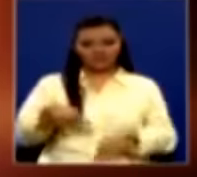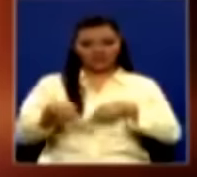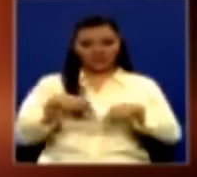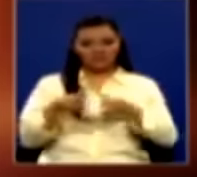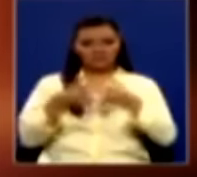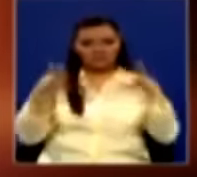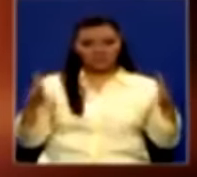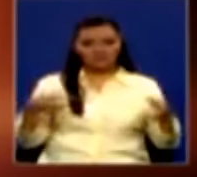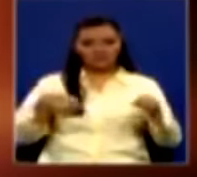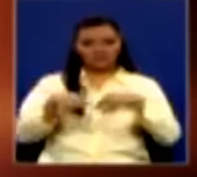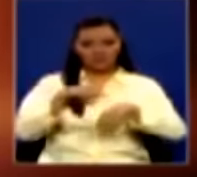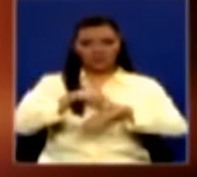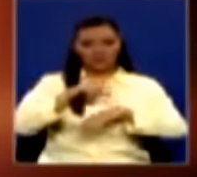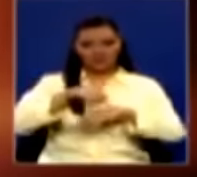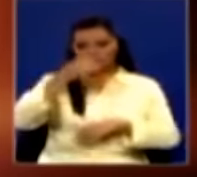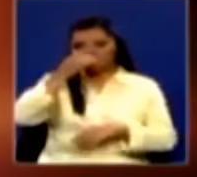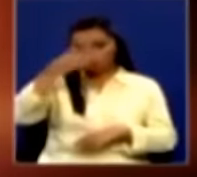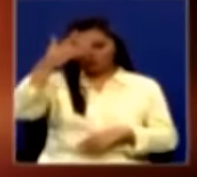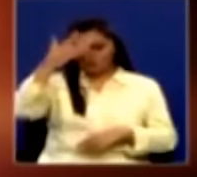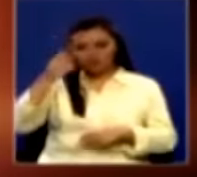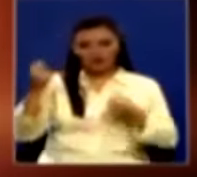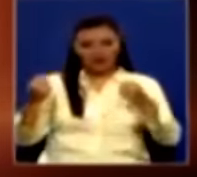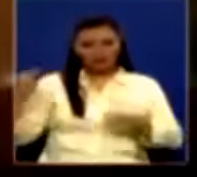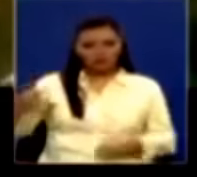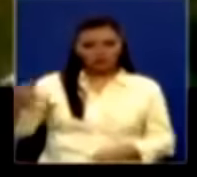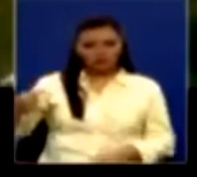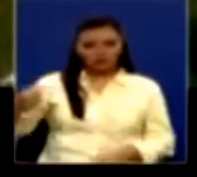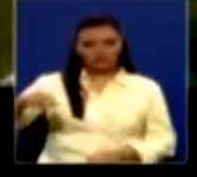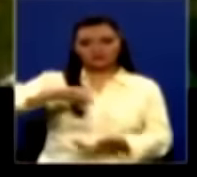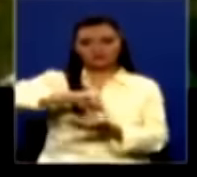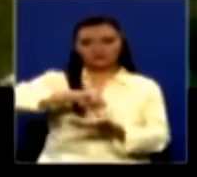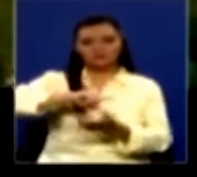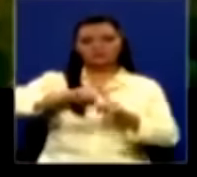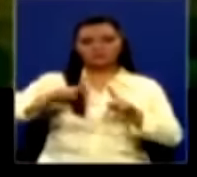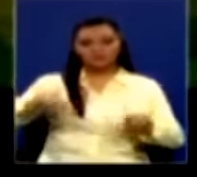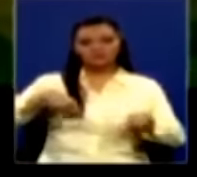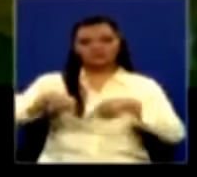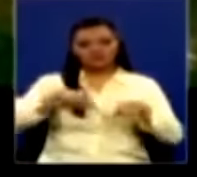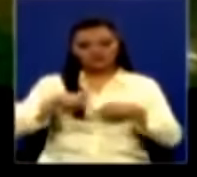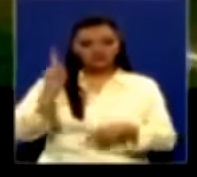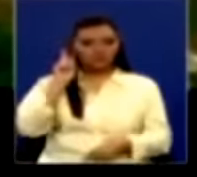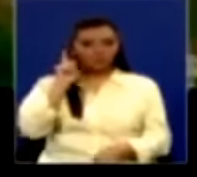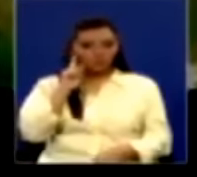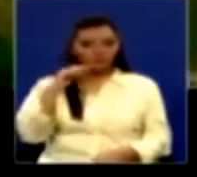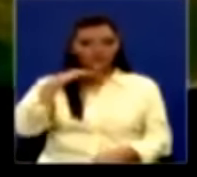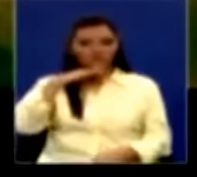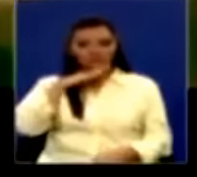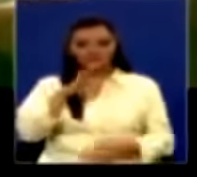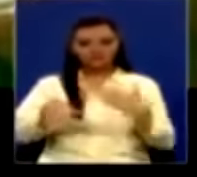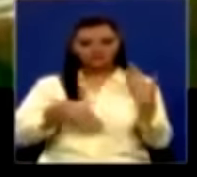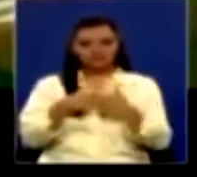del país, Quevedo-Santo Domingo, carros a diario, pero por el centro de la ciudad, con congestión, ruido, contaminación, peligro,